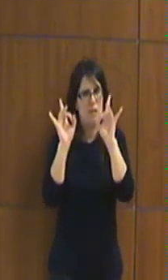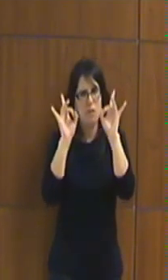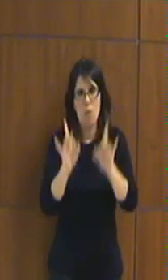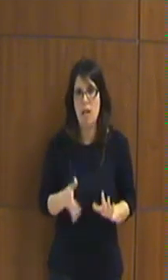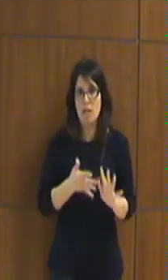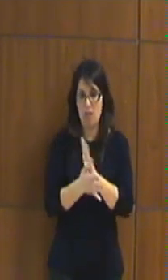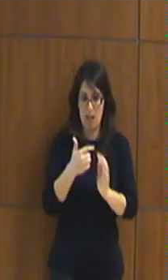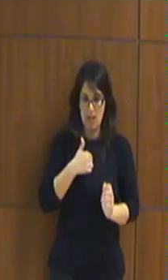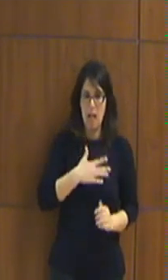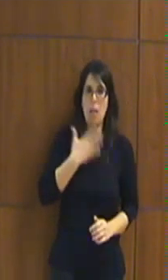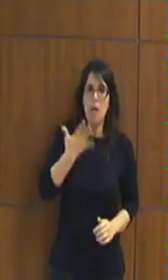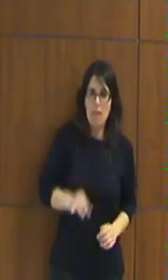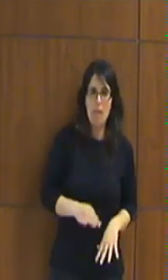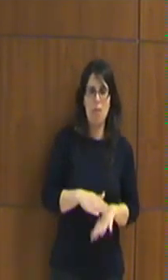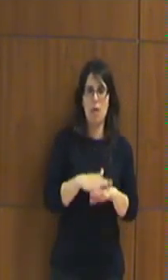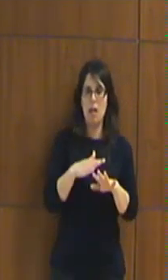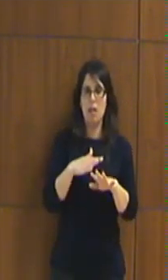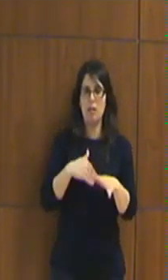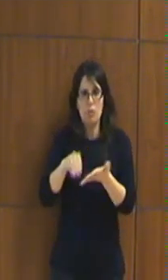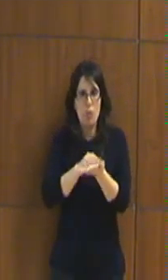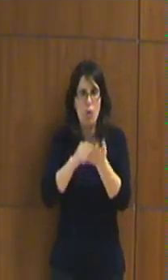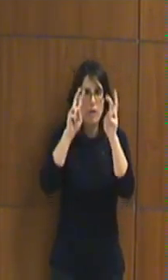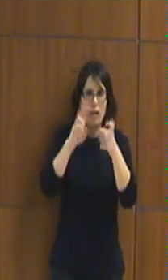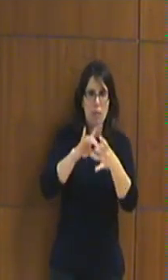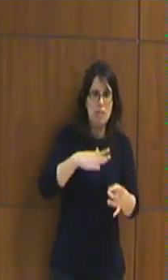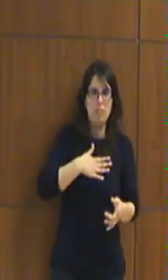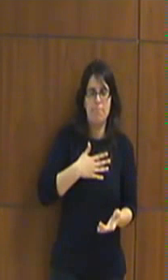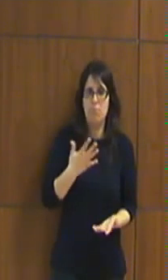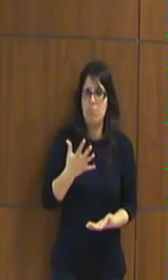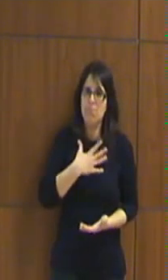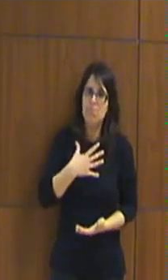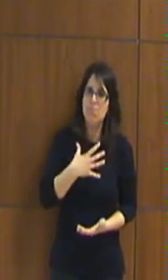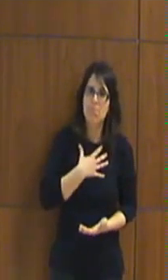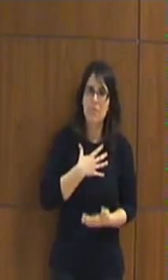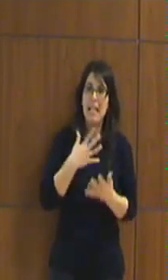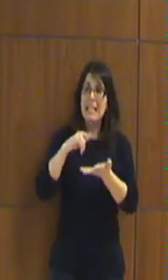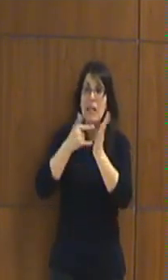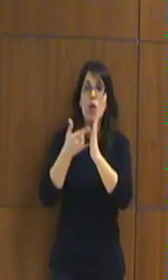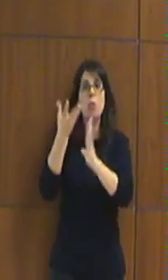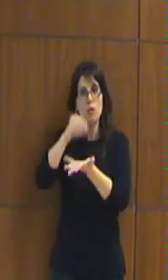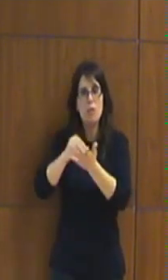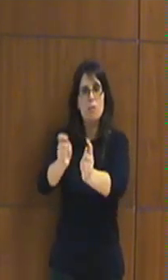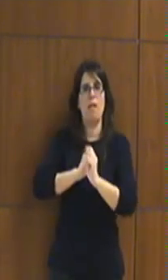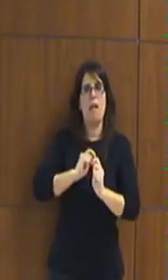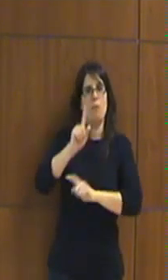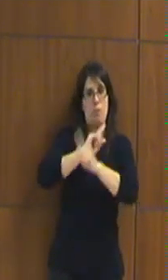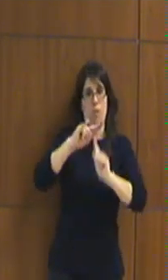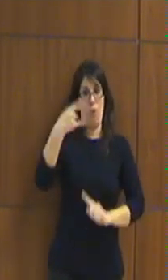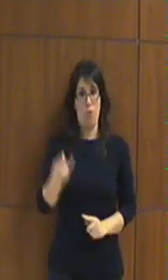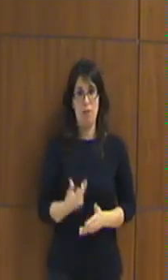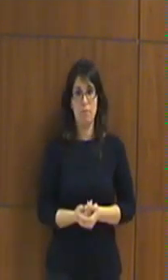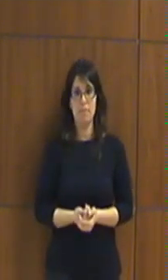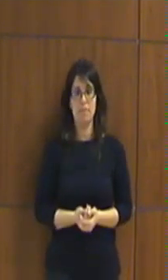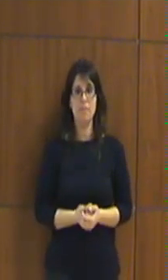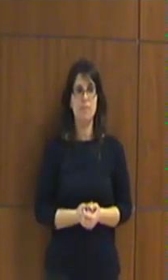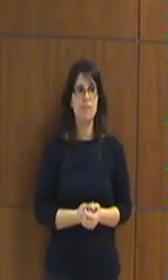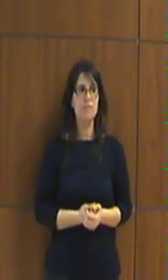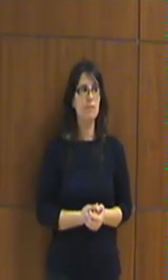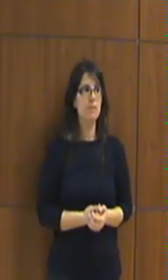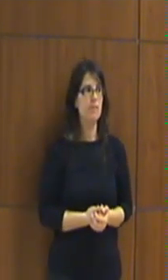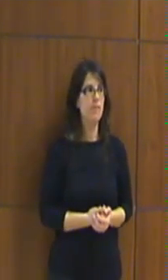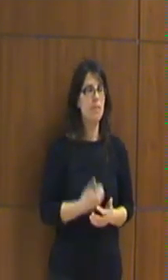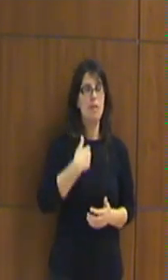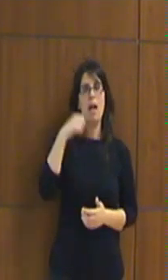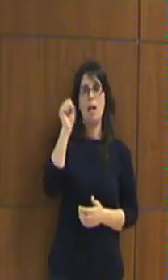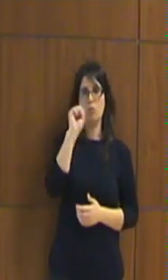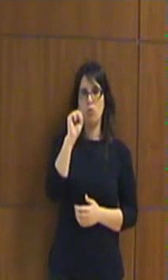tienen la capacidad, ¿no?, para solucionar todo esto. Y la tecnología yo creo que se ha olvidado un poco a veces de nuestra gente en ese aspecto. Y ahí hay un caso, yo